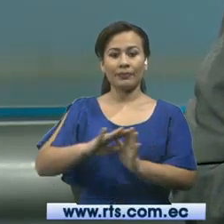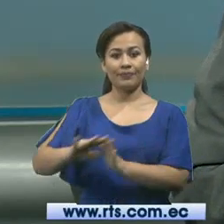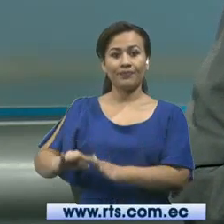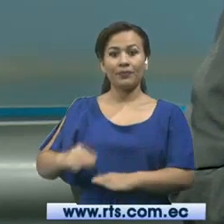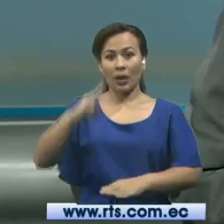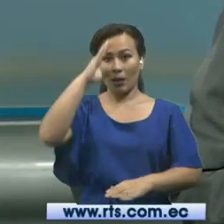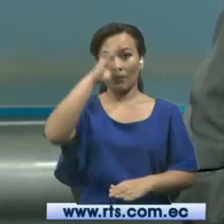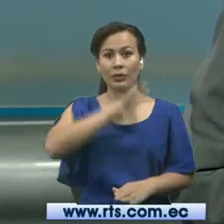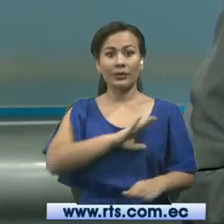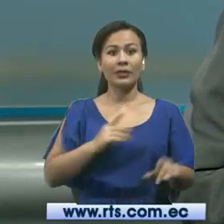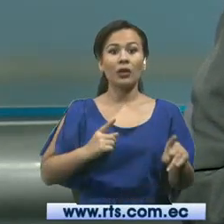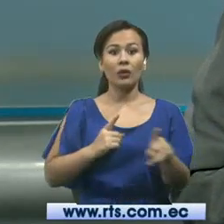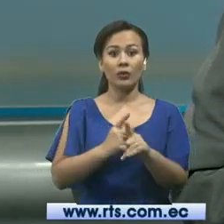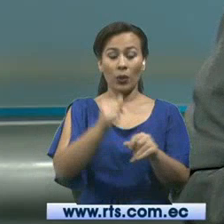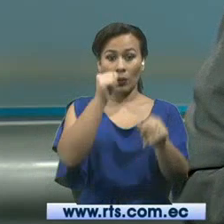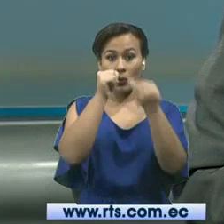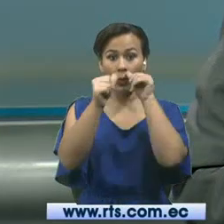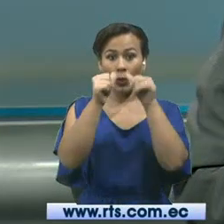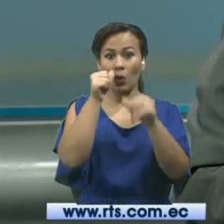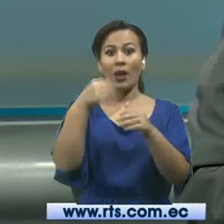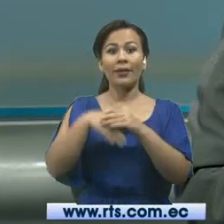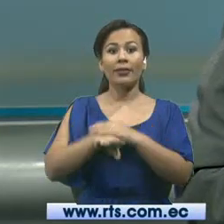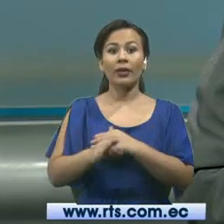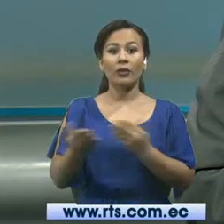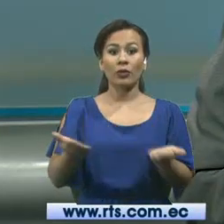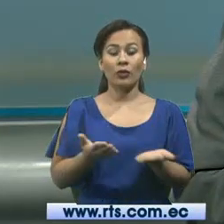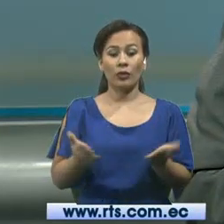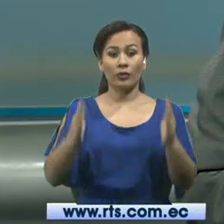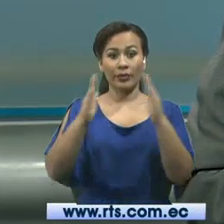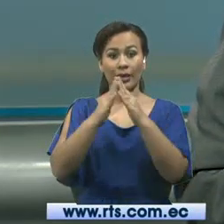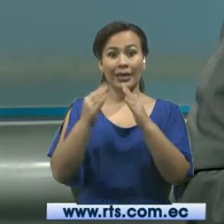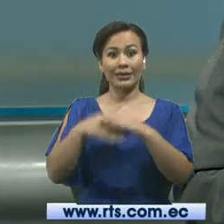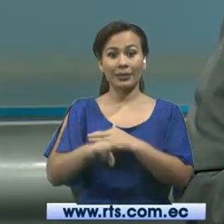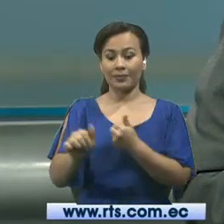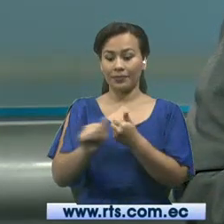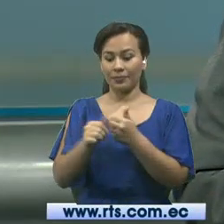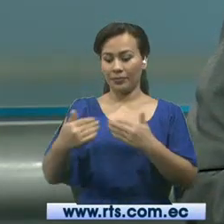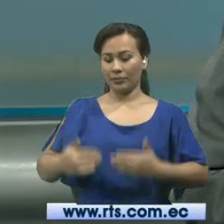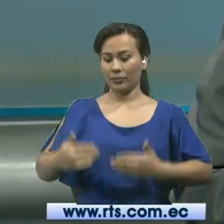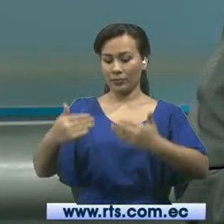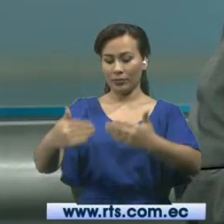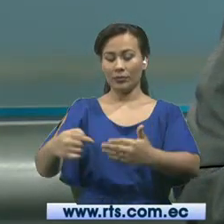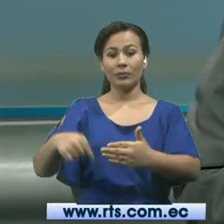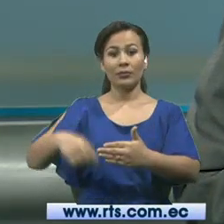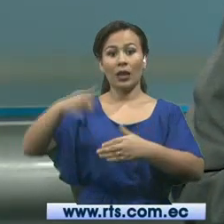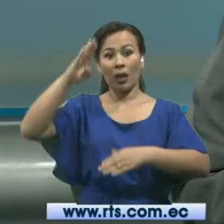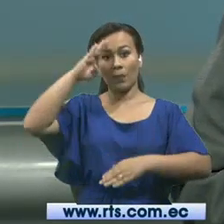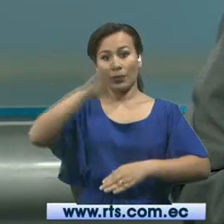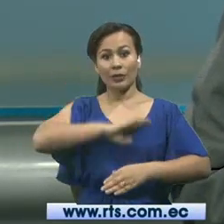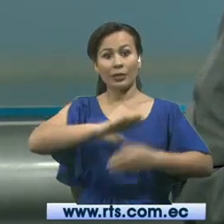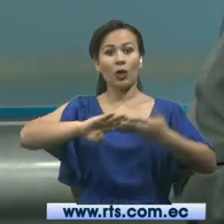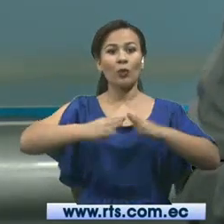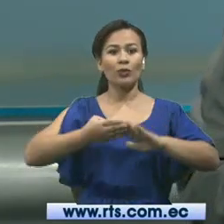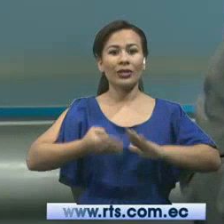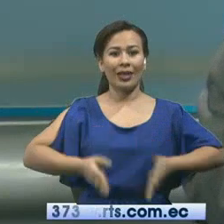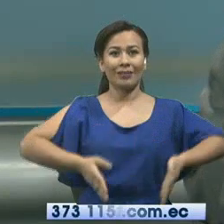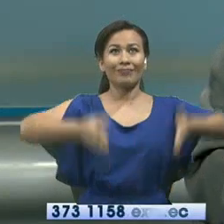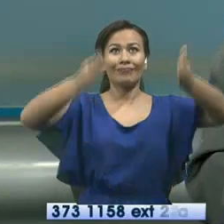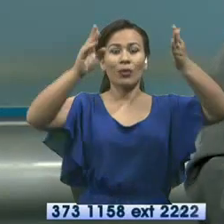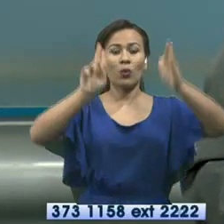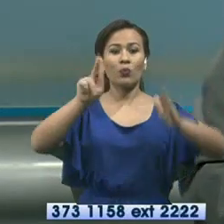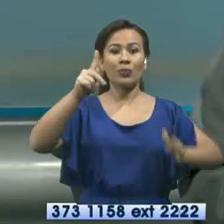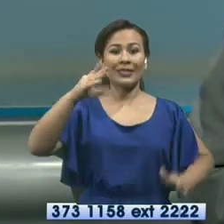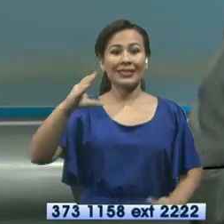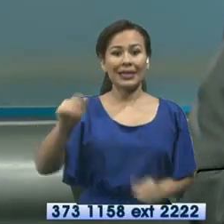algunos kilos de droga ocultos dentro de un inmueble ubicado a media cuadra de la unidad de policía comunitaria del sector de